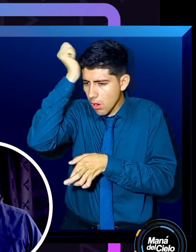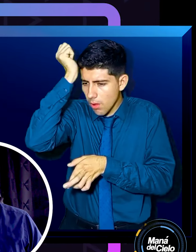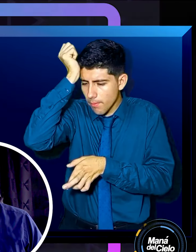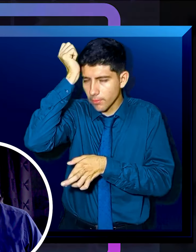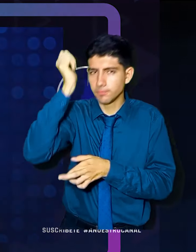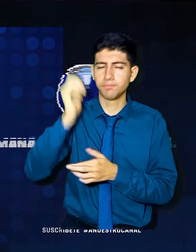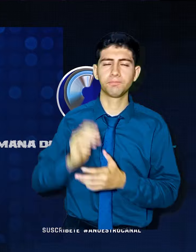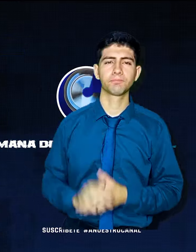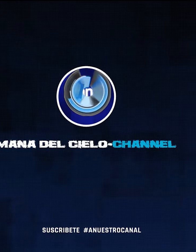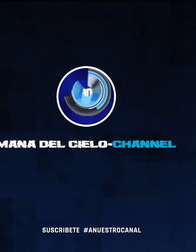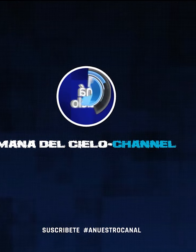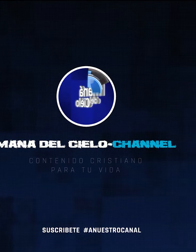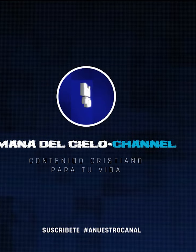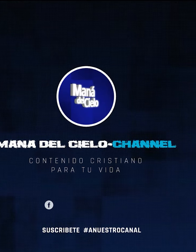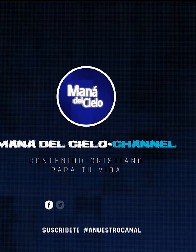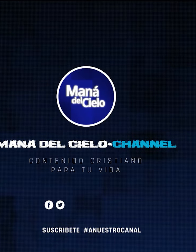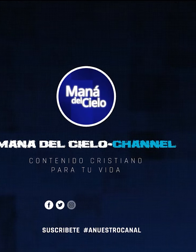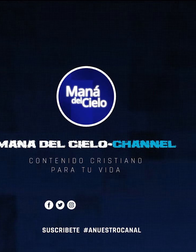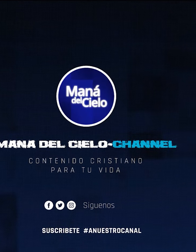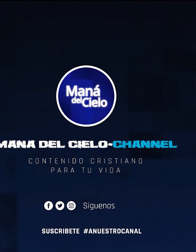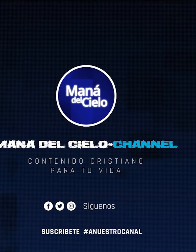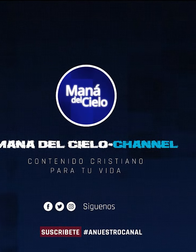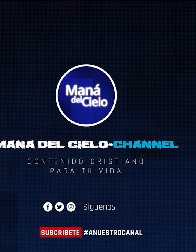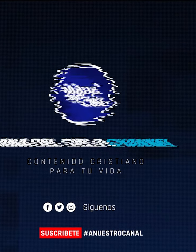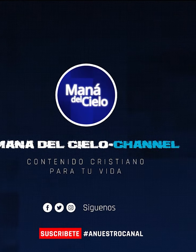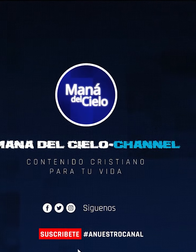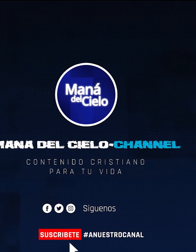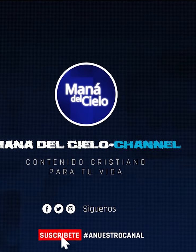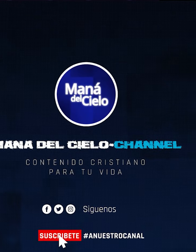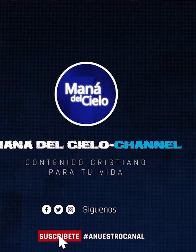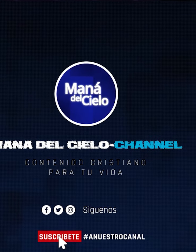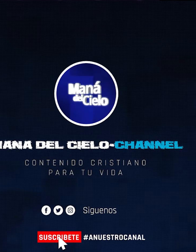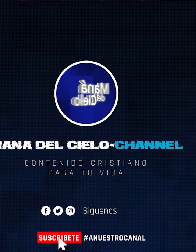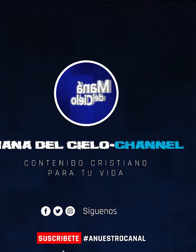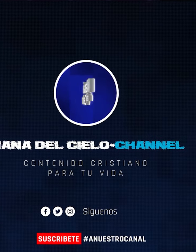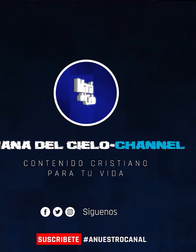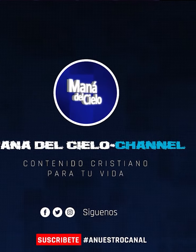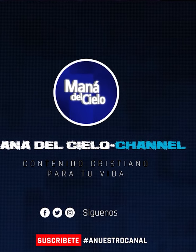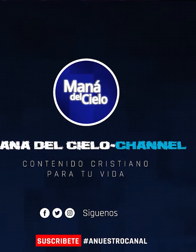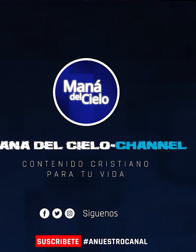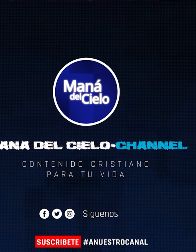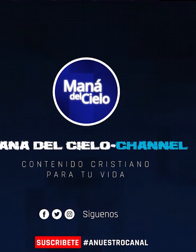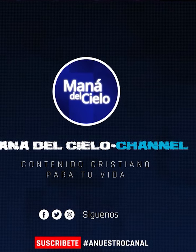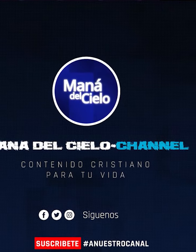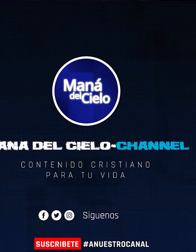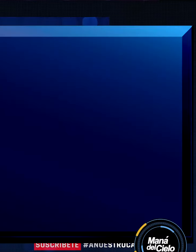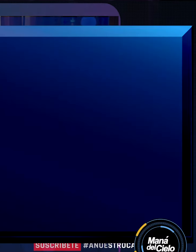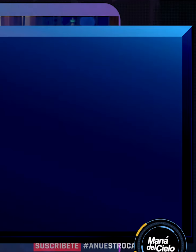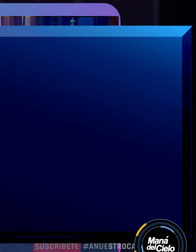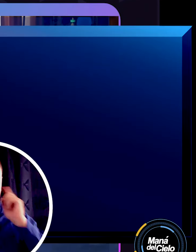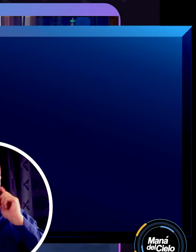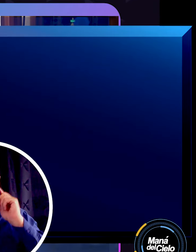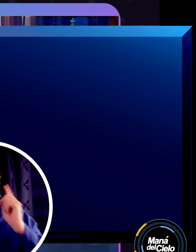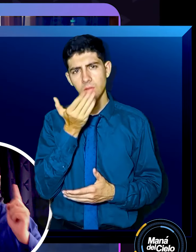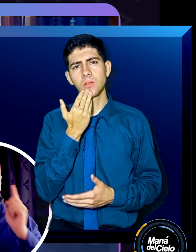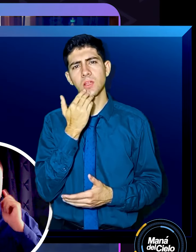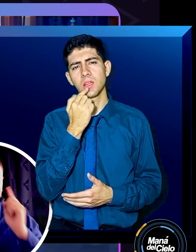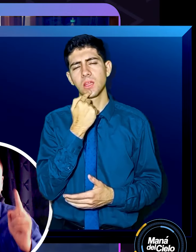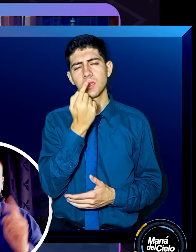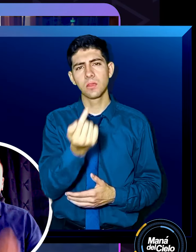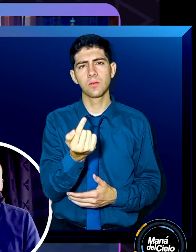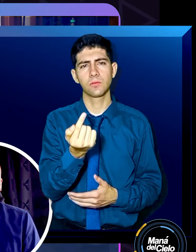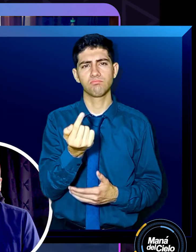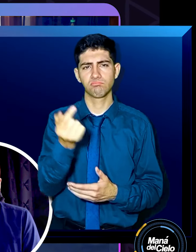piedras. ¿Tienes alguna vacío en el corazón? ¿Deseas llenar esa tristeza? Escucha esta predicación. Y yo le insisto a la